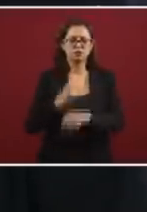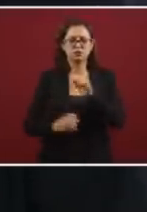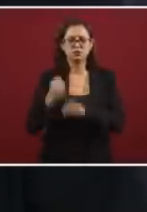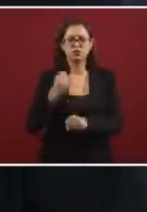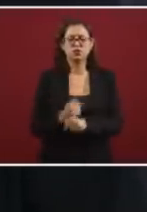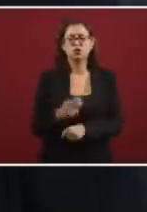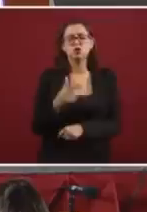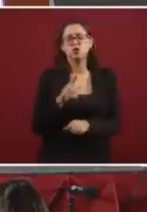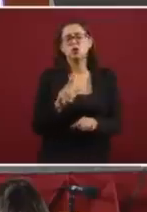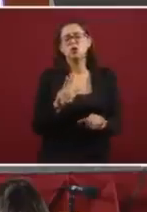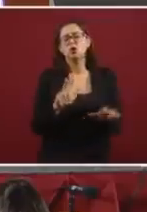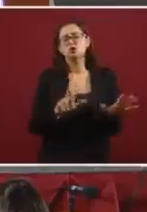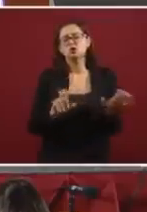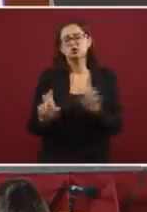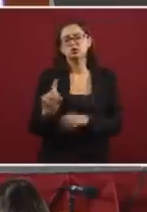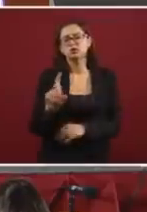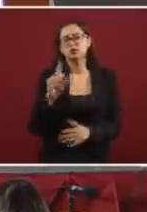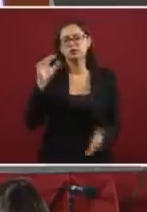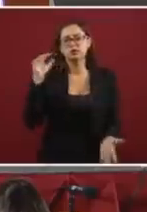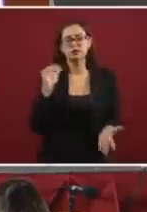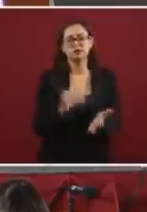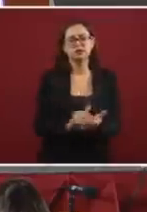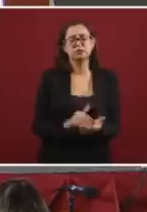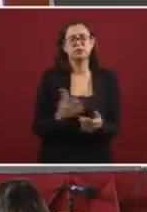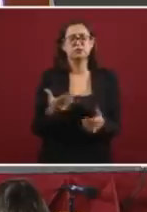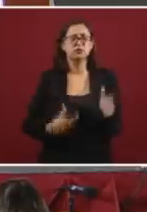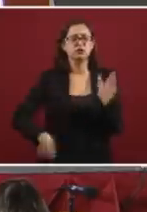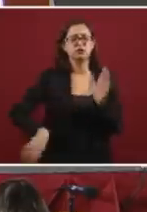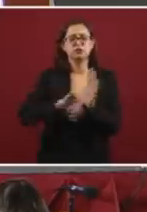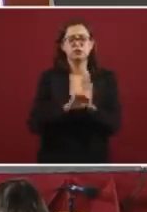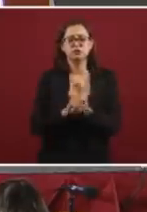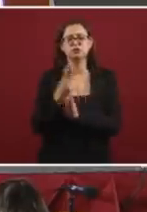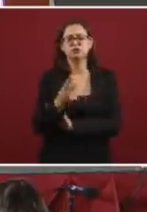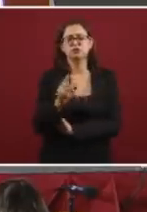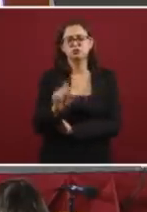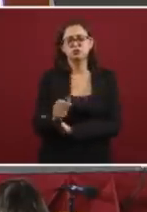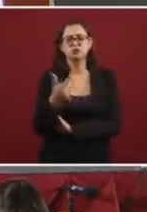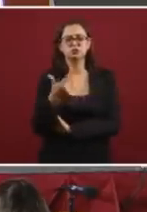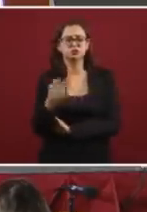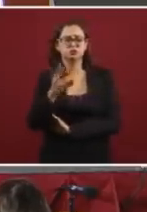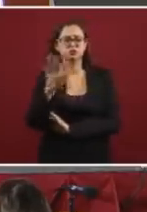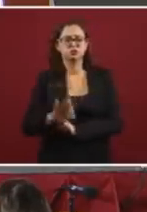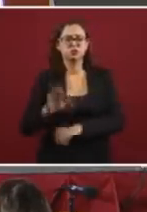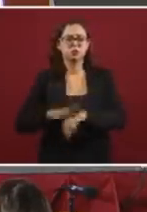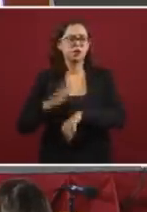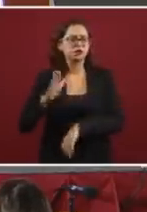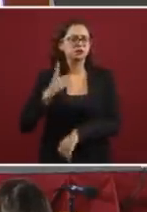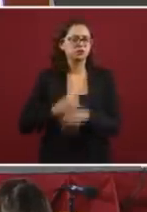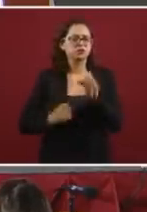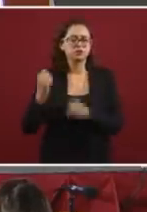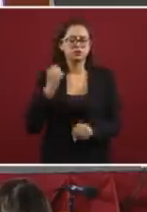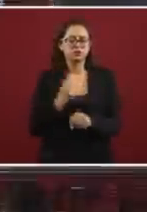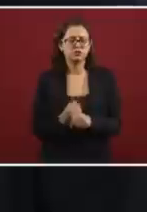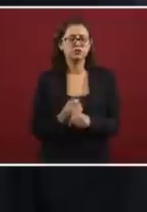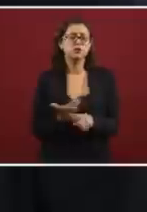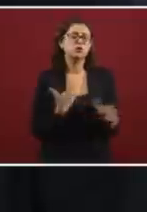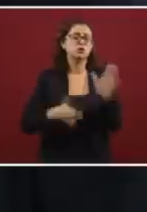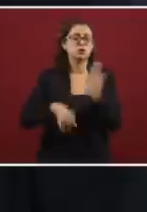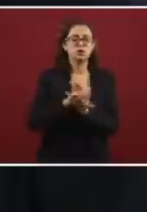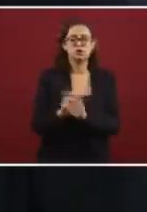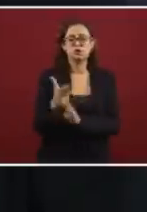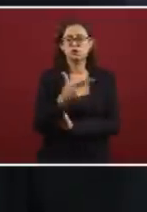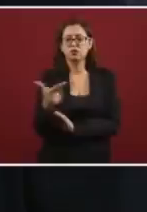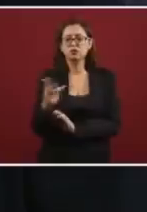habitaciones 2.7 más ese número de cuartos y de hoteles nos ubica en la